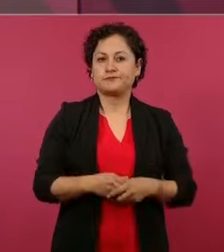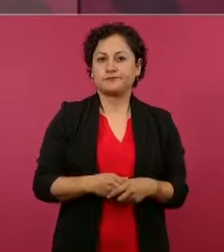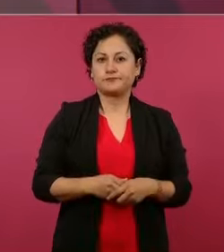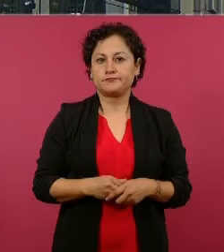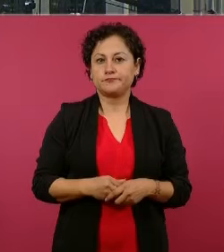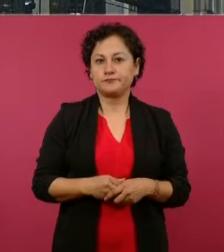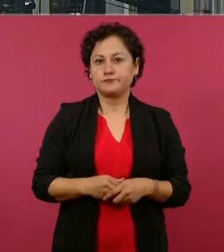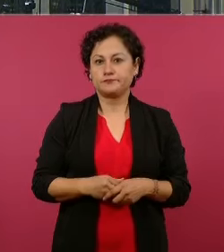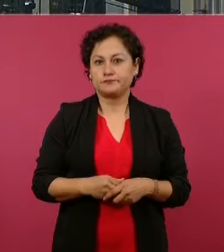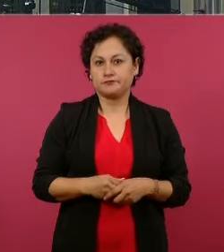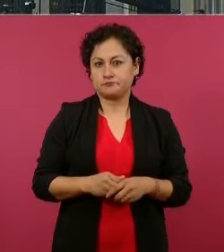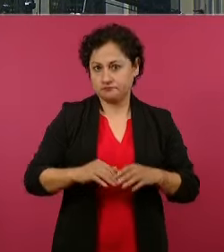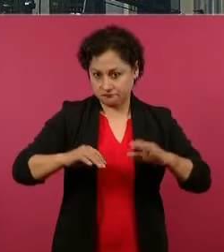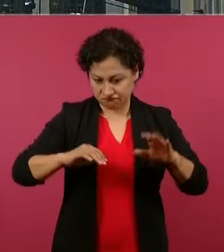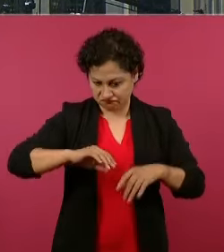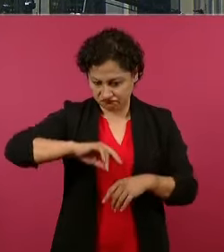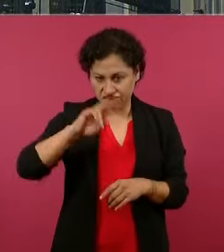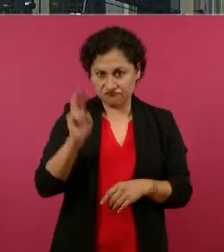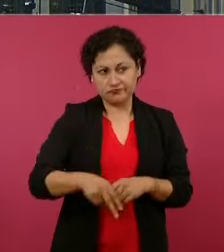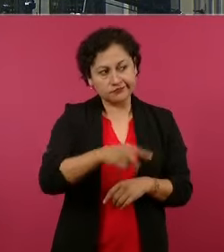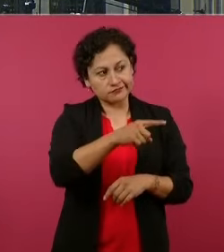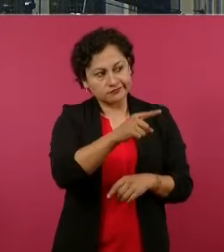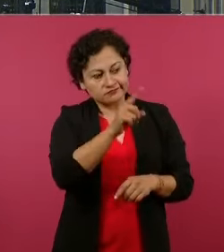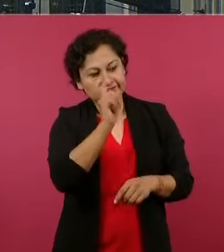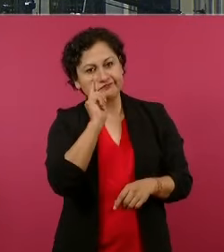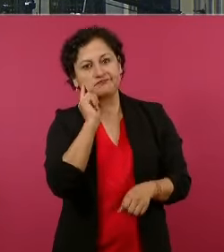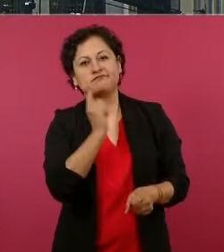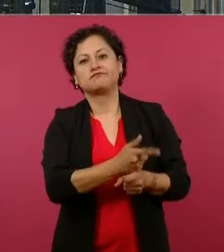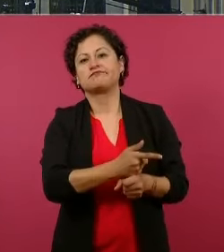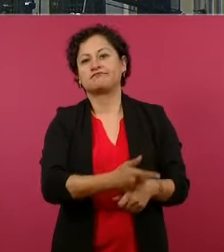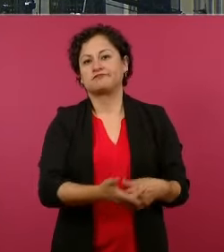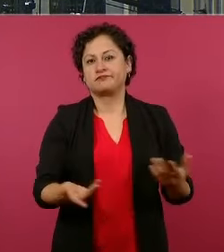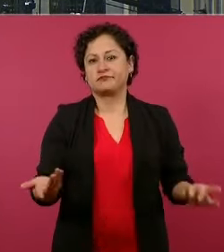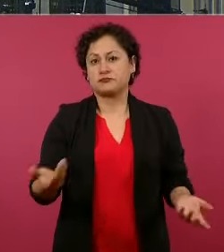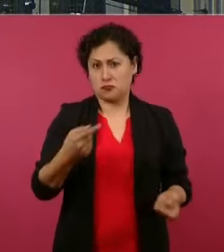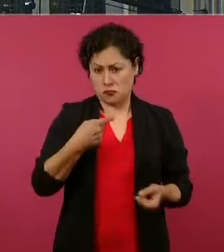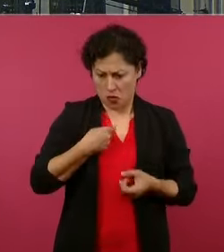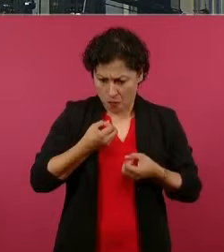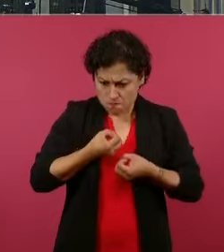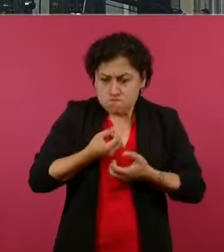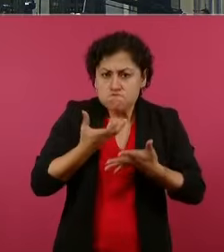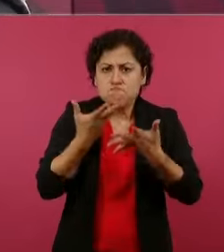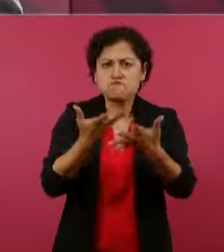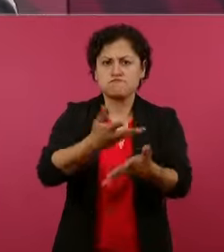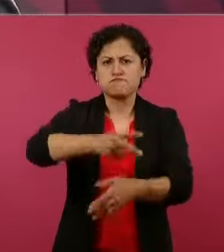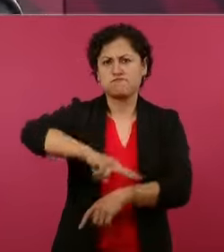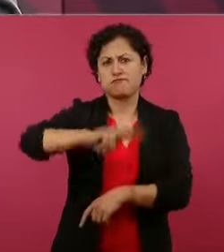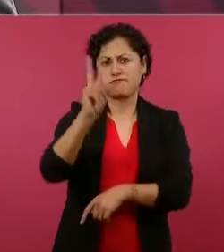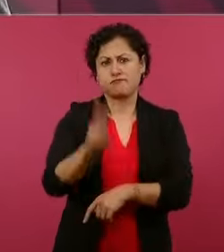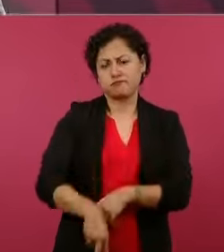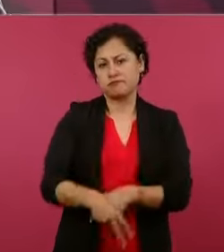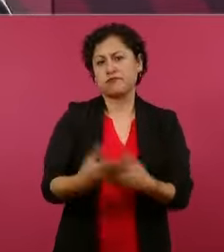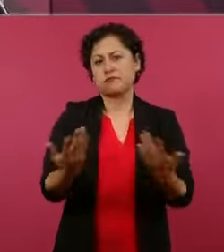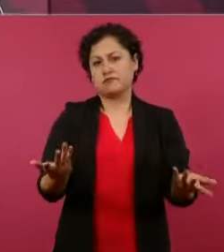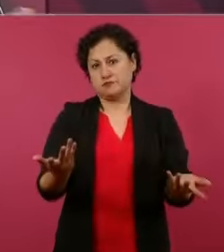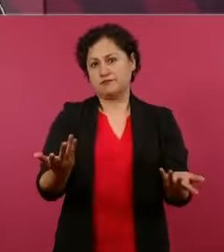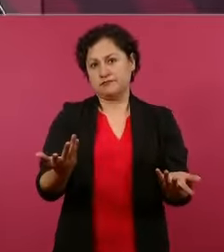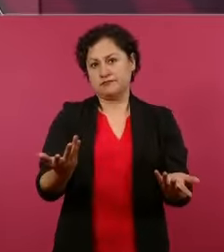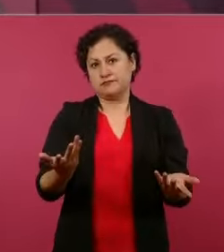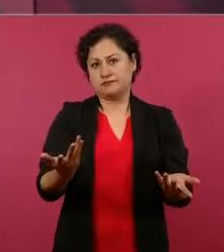en plata pero si no hablamos así nos quedamos con las